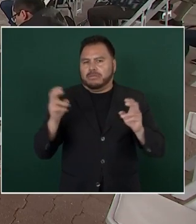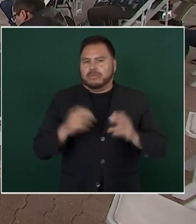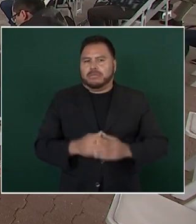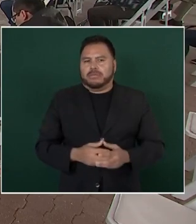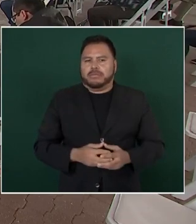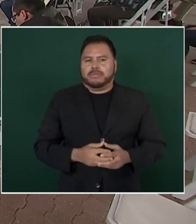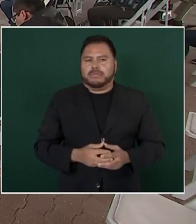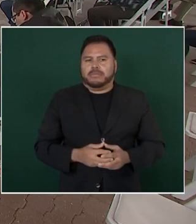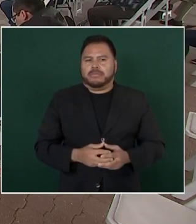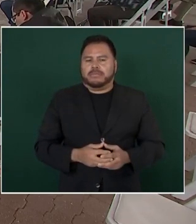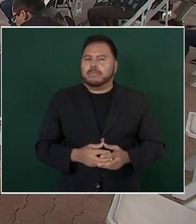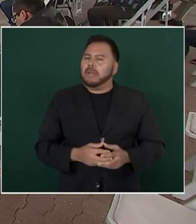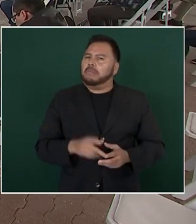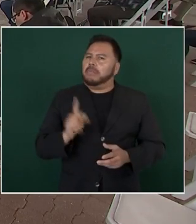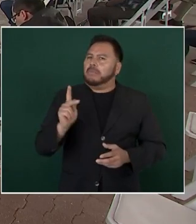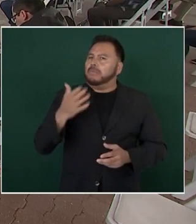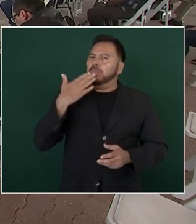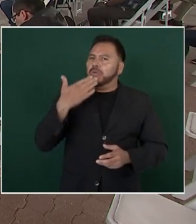muy bien.